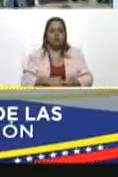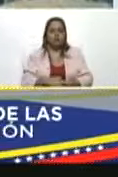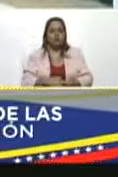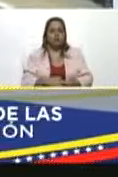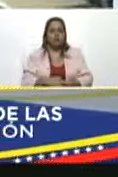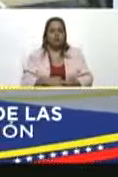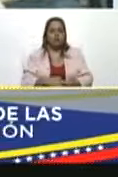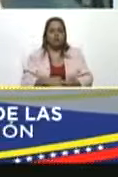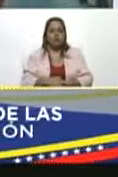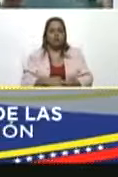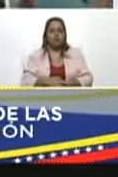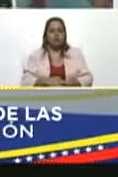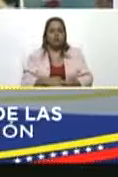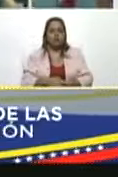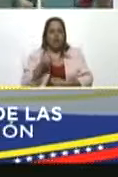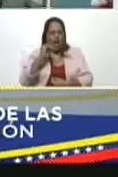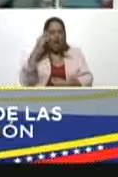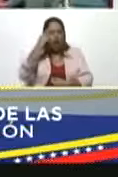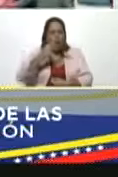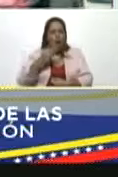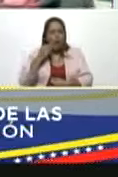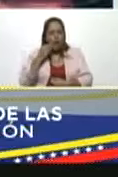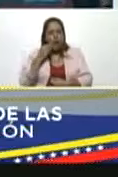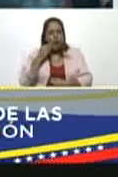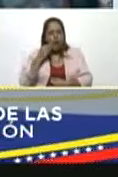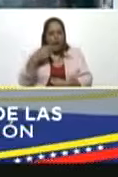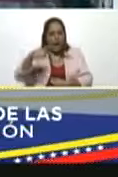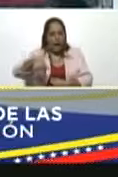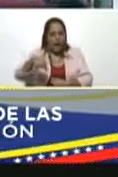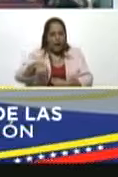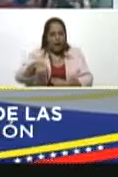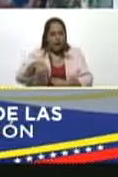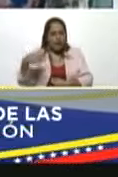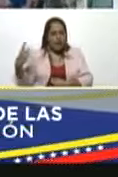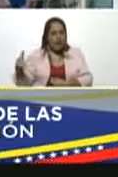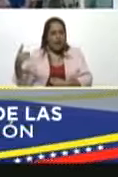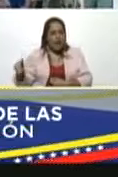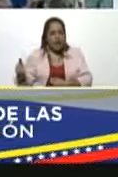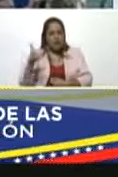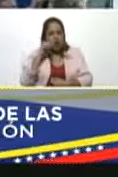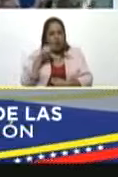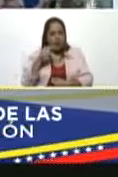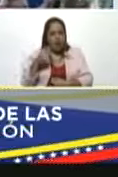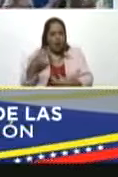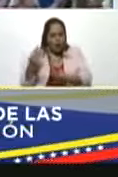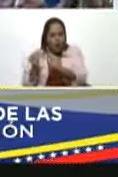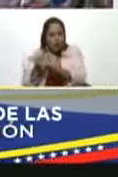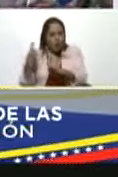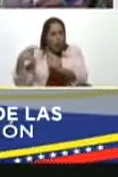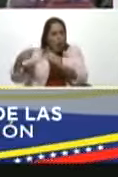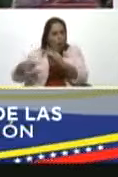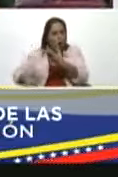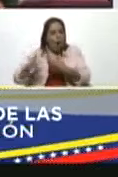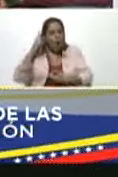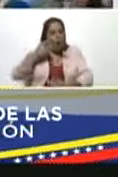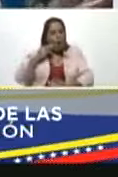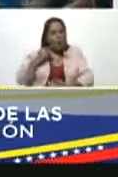Iba un joven aquí por el lado de la derecha, junto a otros jóvenes corriendo.